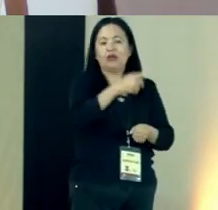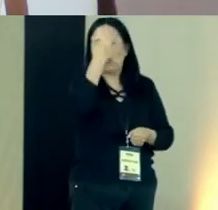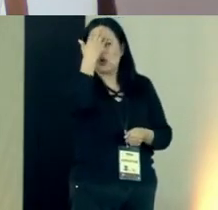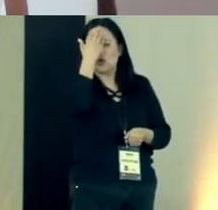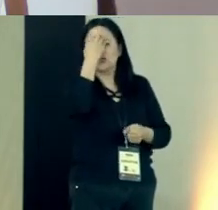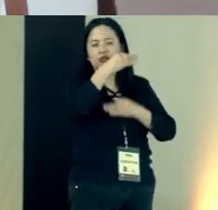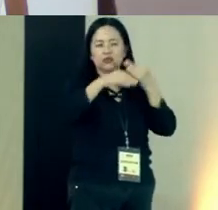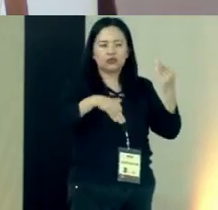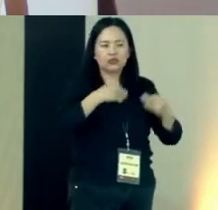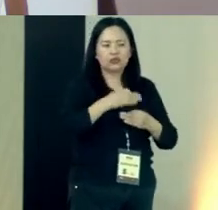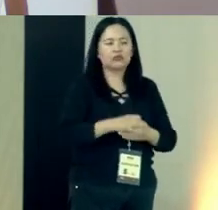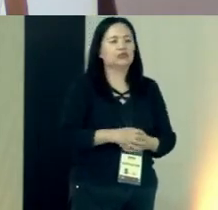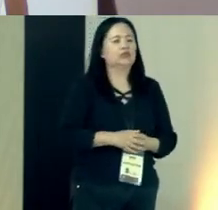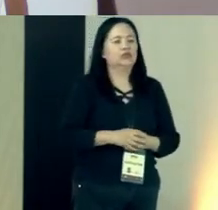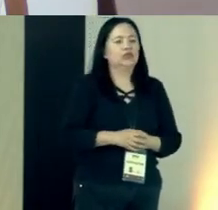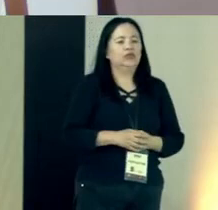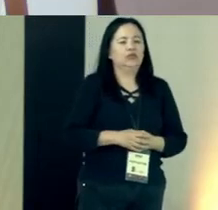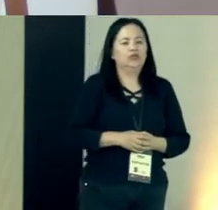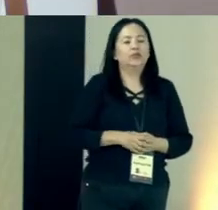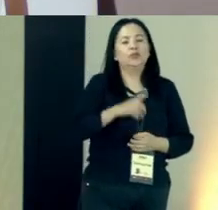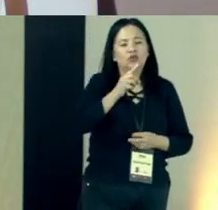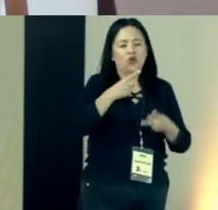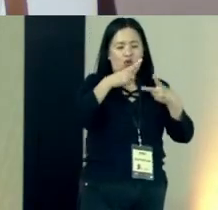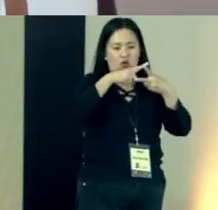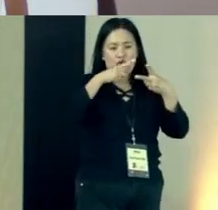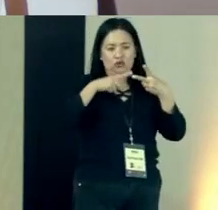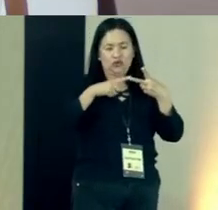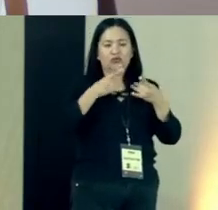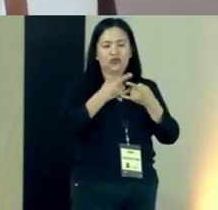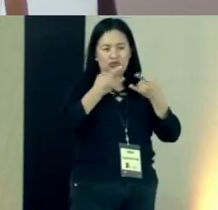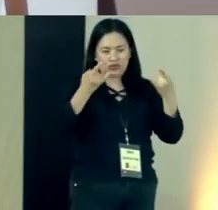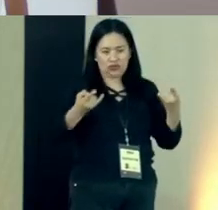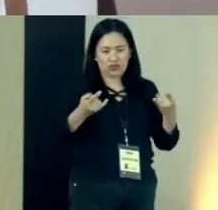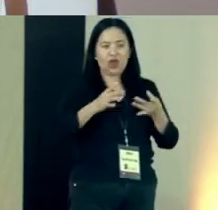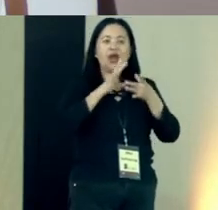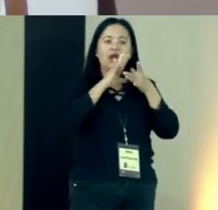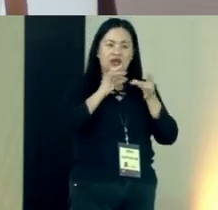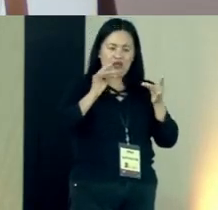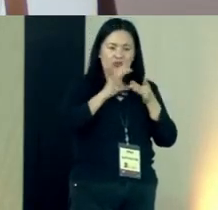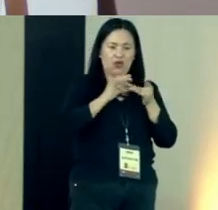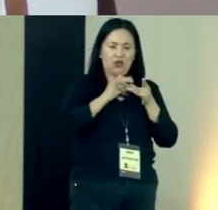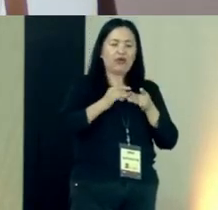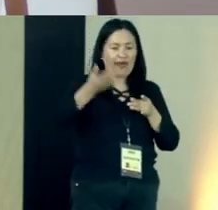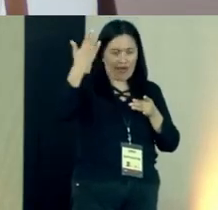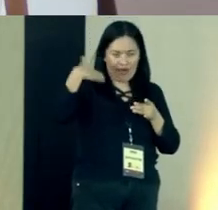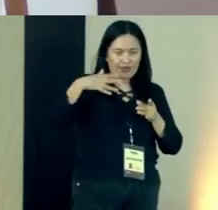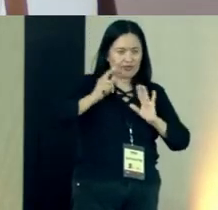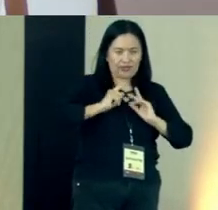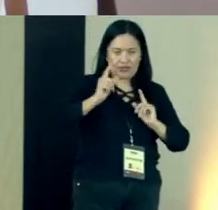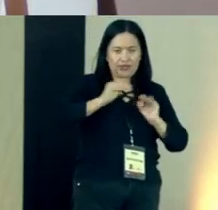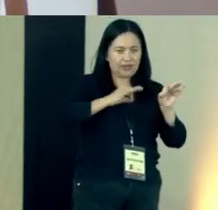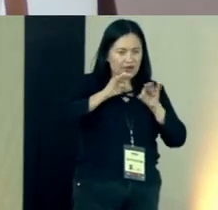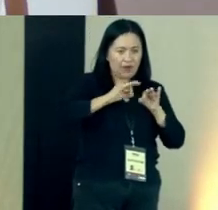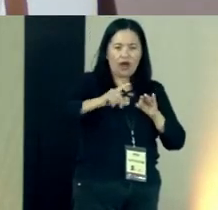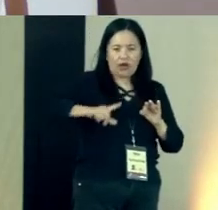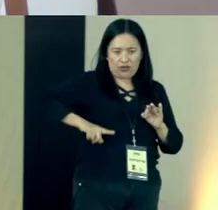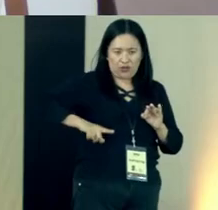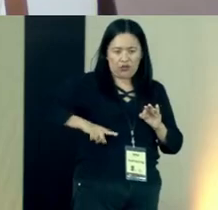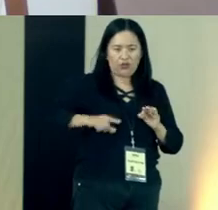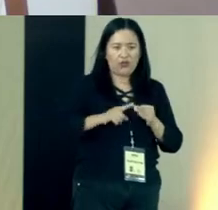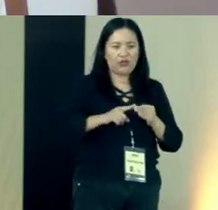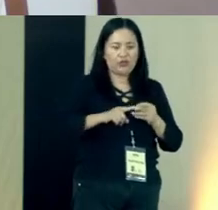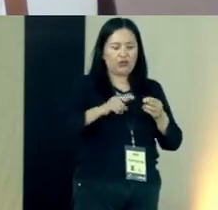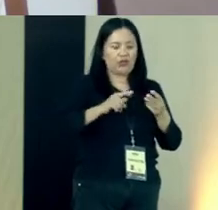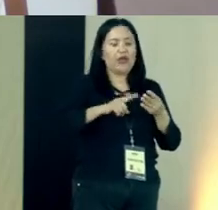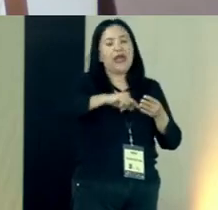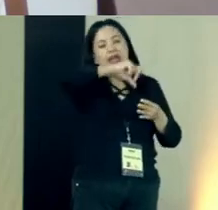país. Entonces, los primeros dos cuentos pertenecen a una época anterior a su trabajo en el Ministerio de Agricultura y anterior a lo que se conoce como